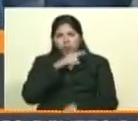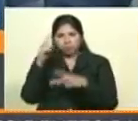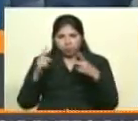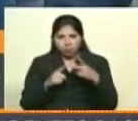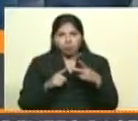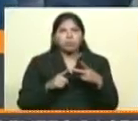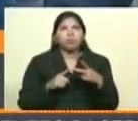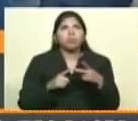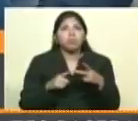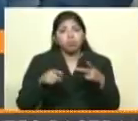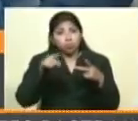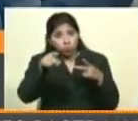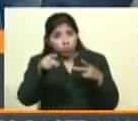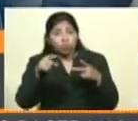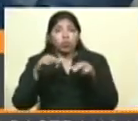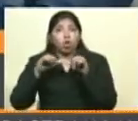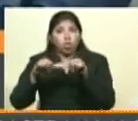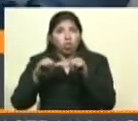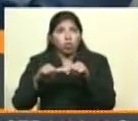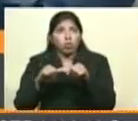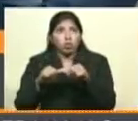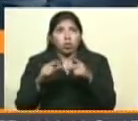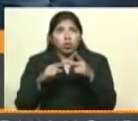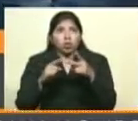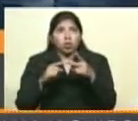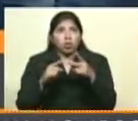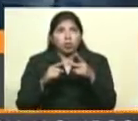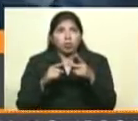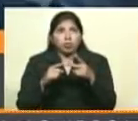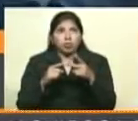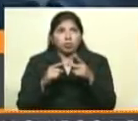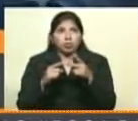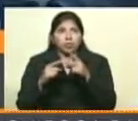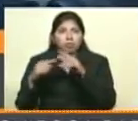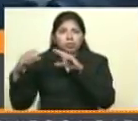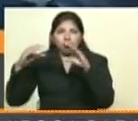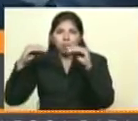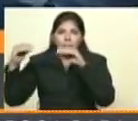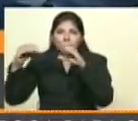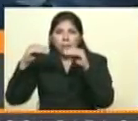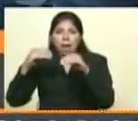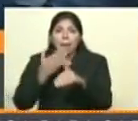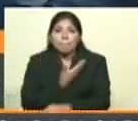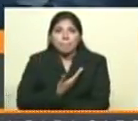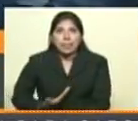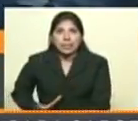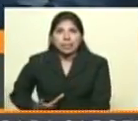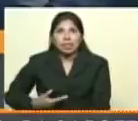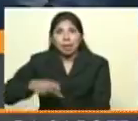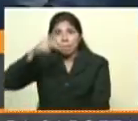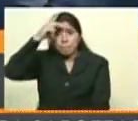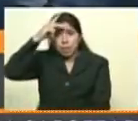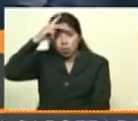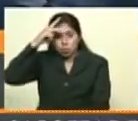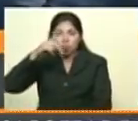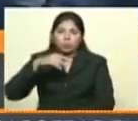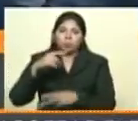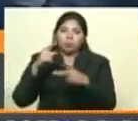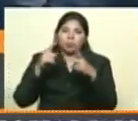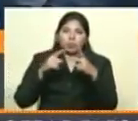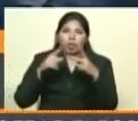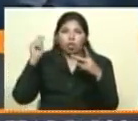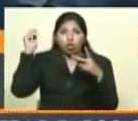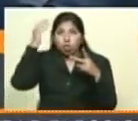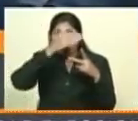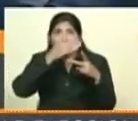es, ¿continúa usted siendo tema de agenda en las conversaciones telefónicas del presidente de Perú y de Donald Trump? Recientemente hablaban